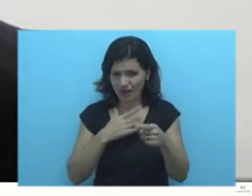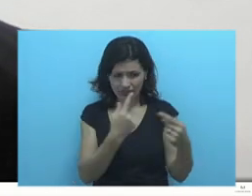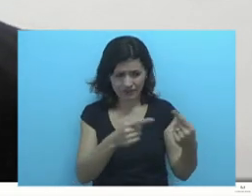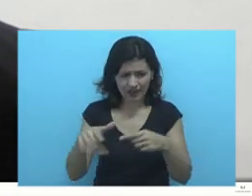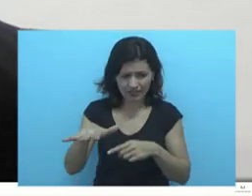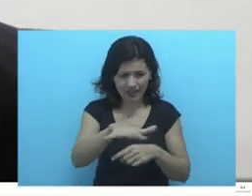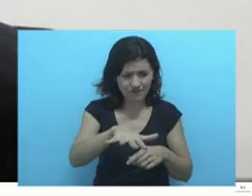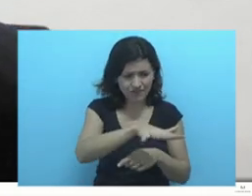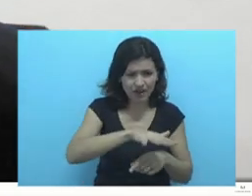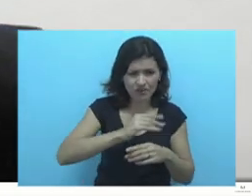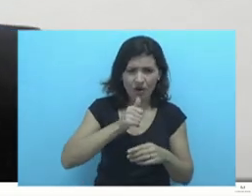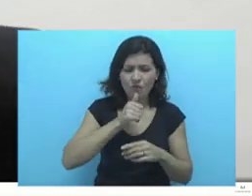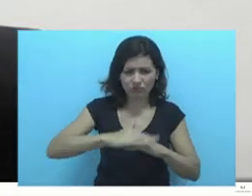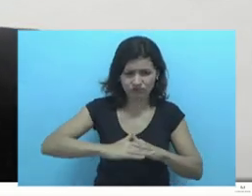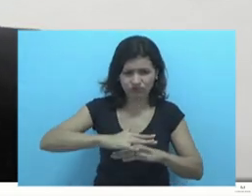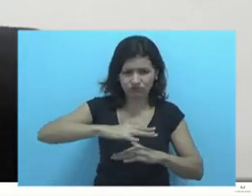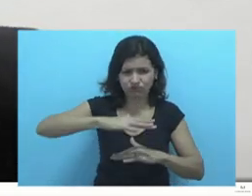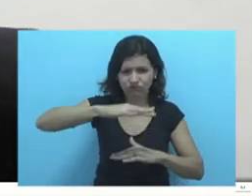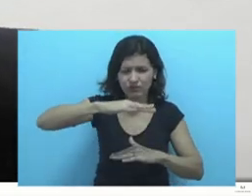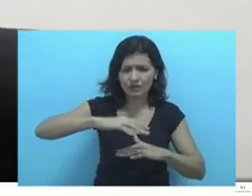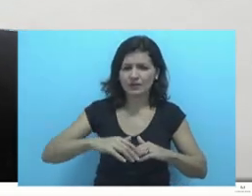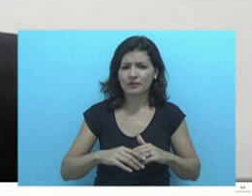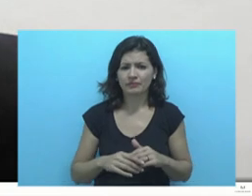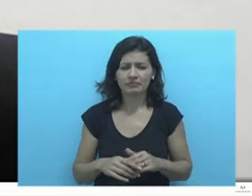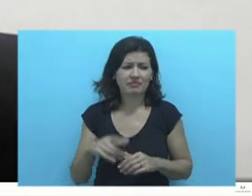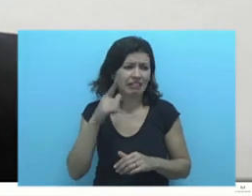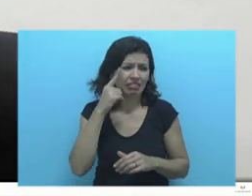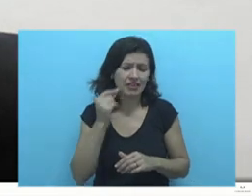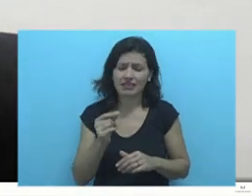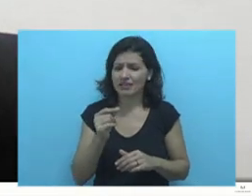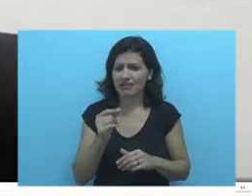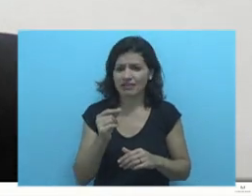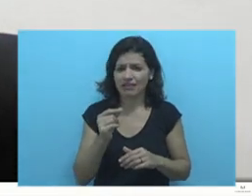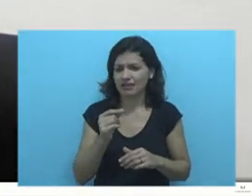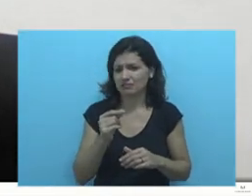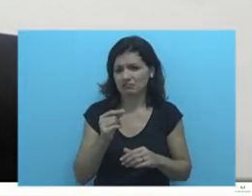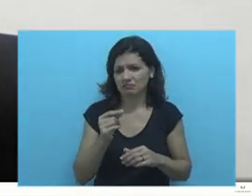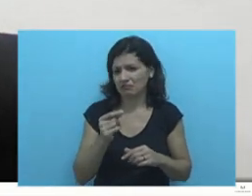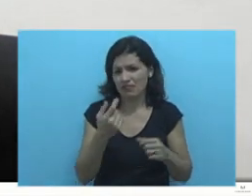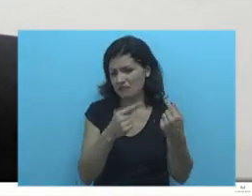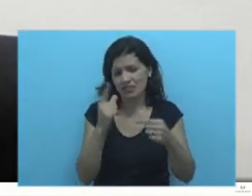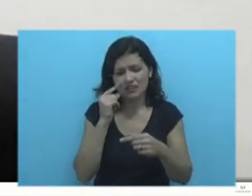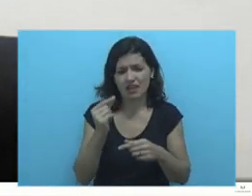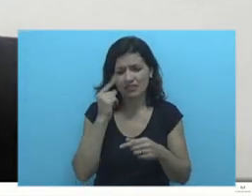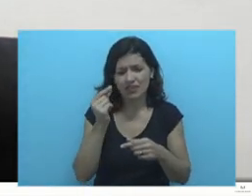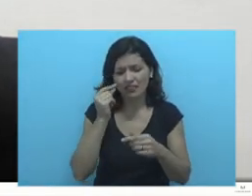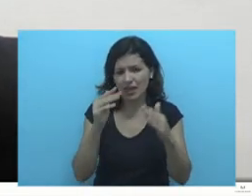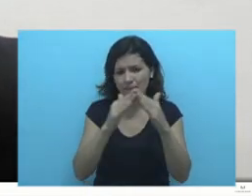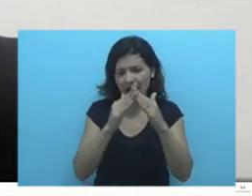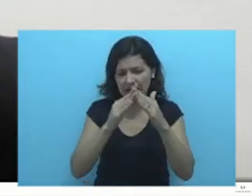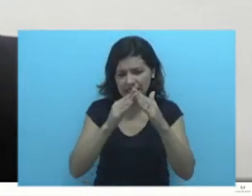se llenaban de agua, se inundaban, y la gente convivía días enteros con el agua adentro de su casa.